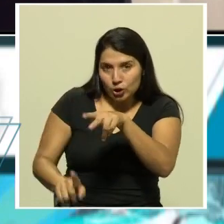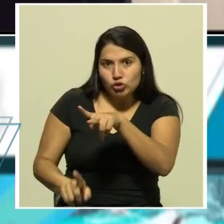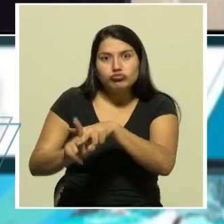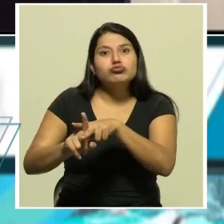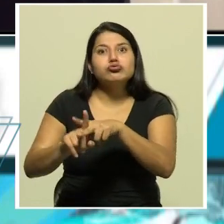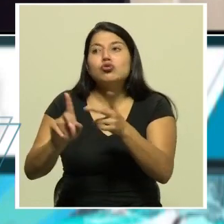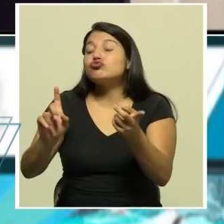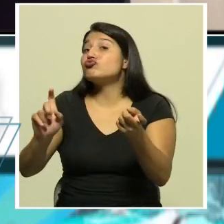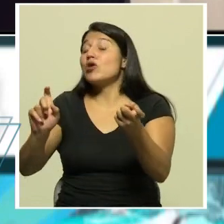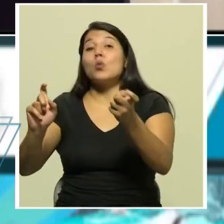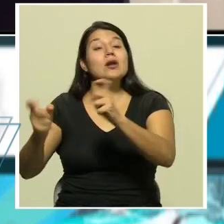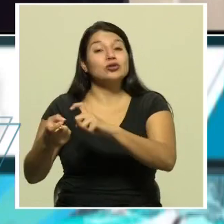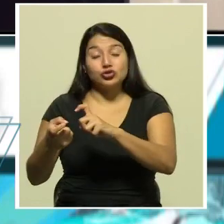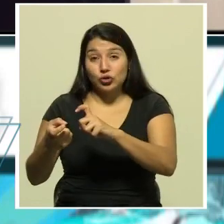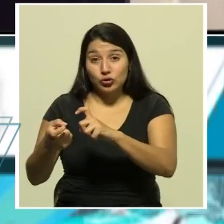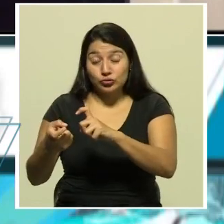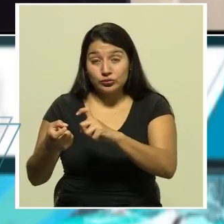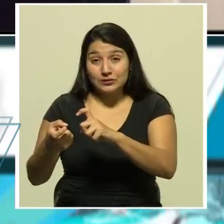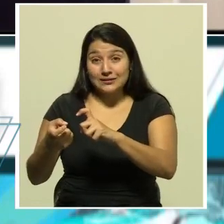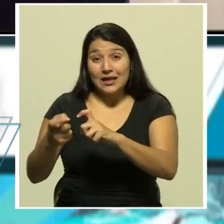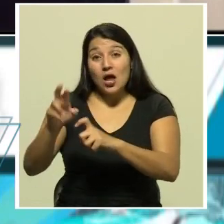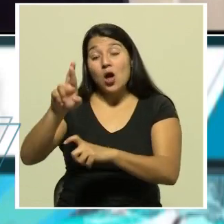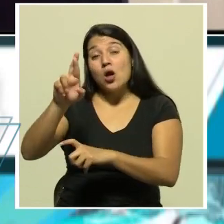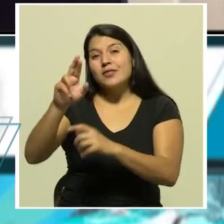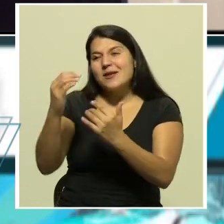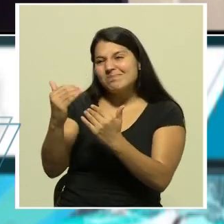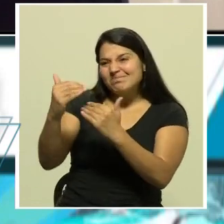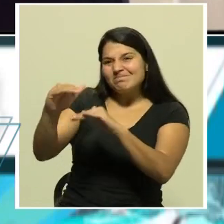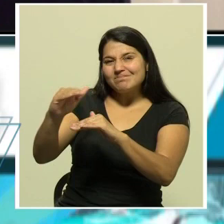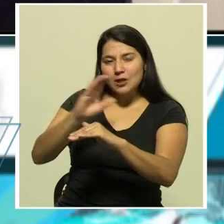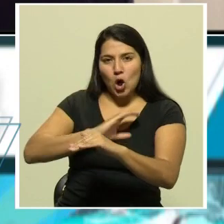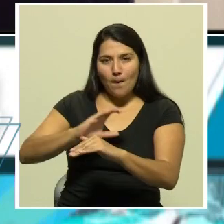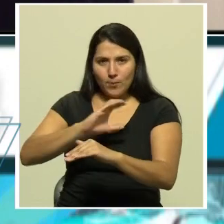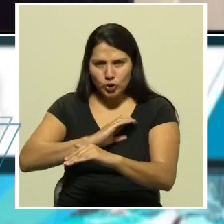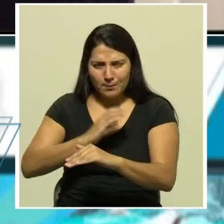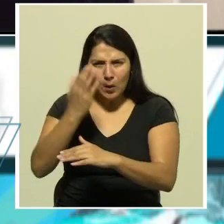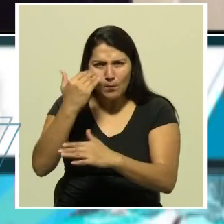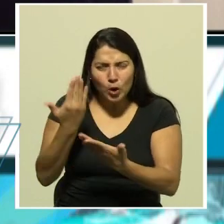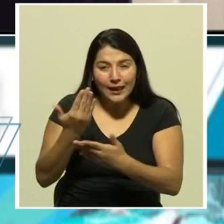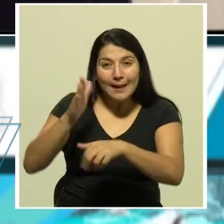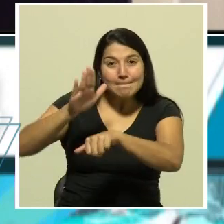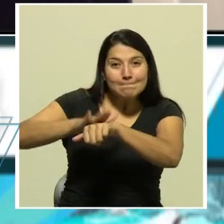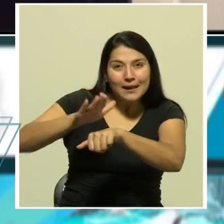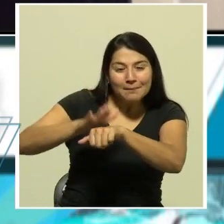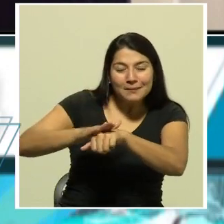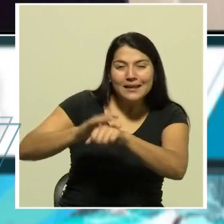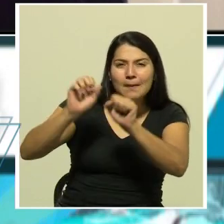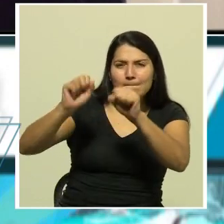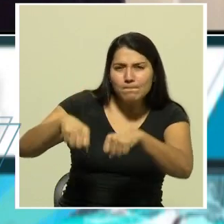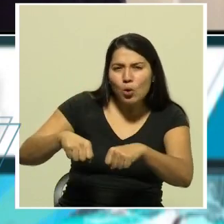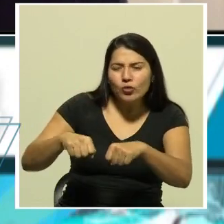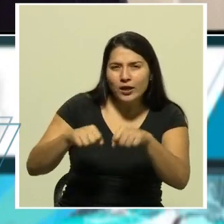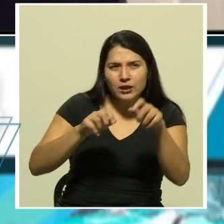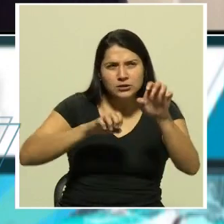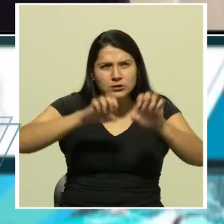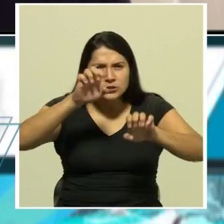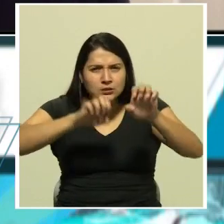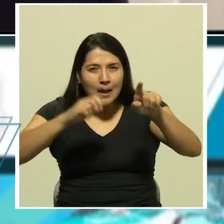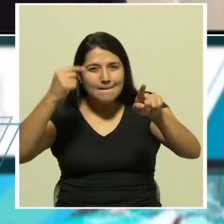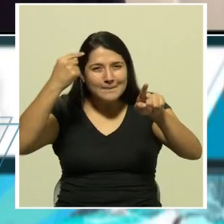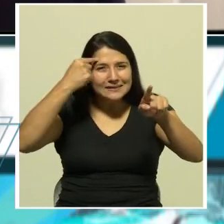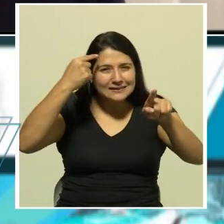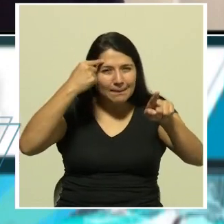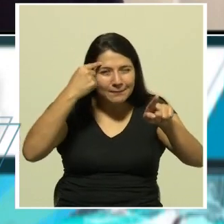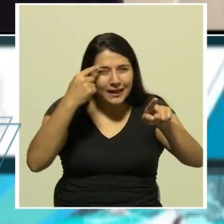revolución behaviorista o la revolución racional del comportamiento, porque permite empezar a medir el pensamiento y las percepciones